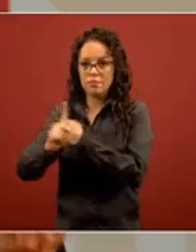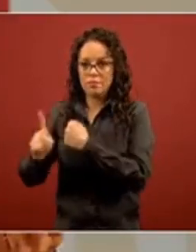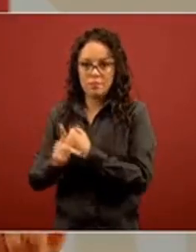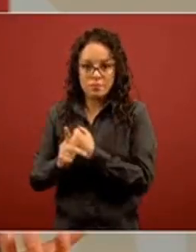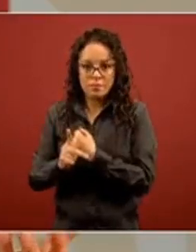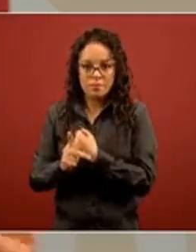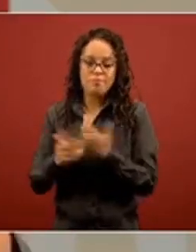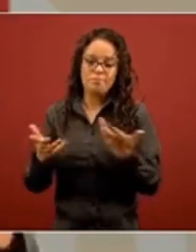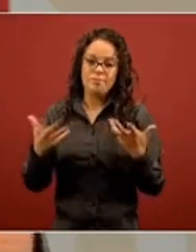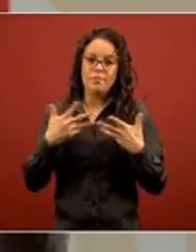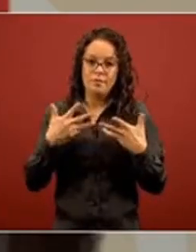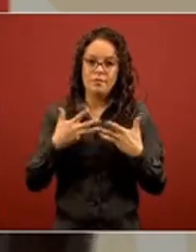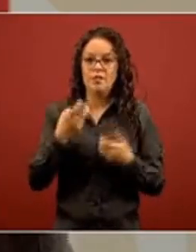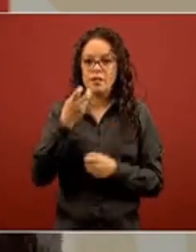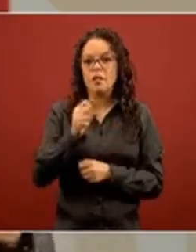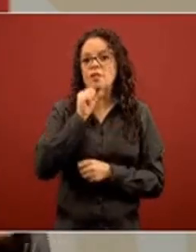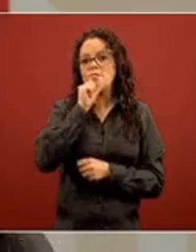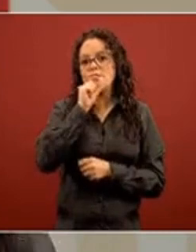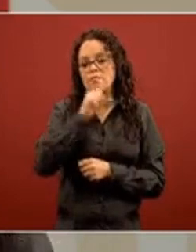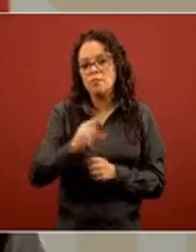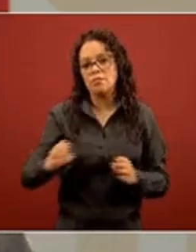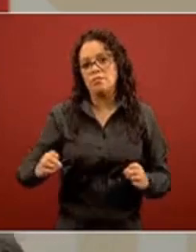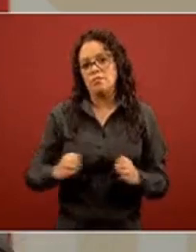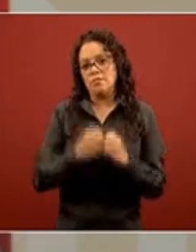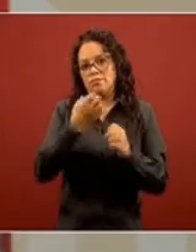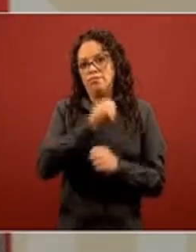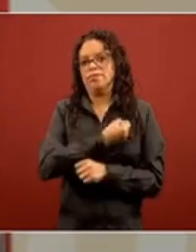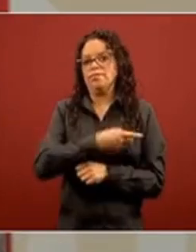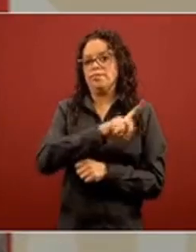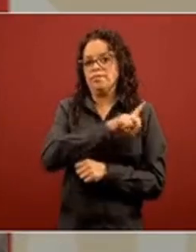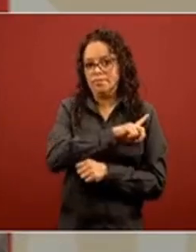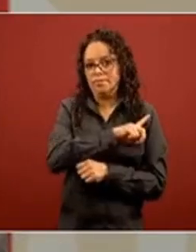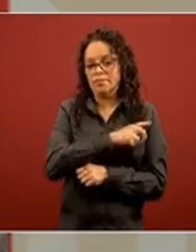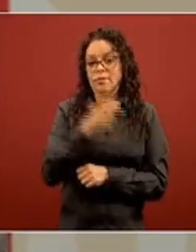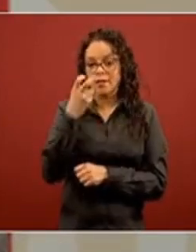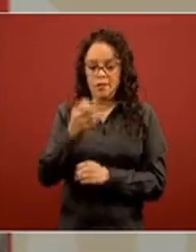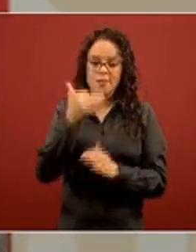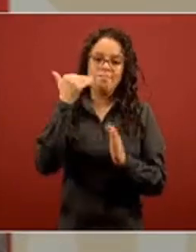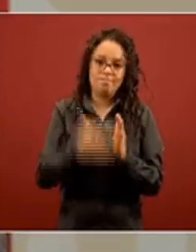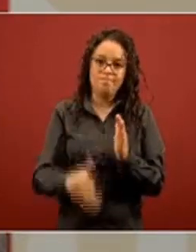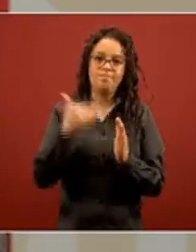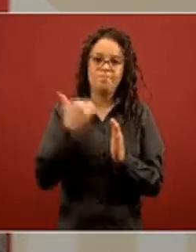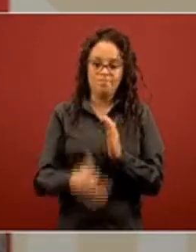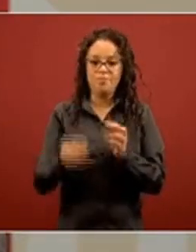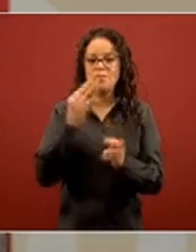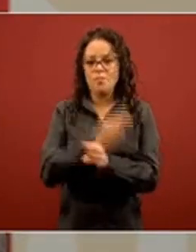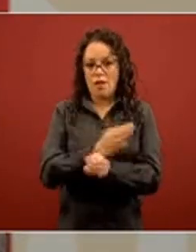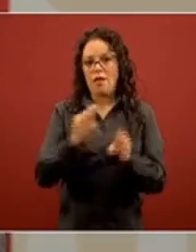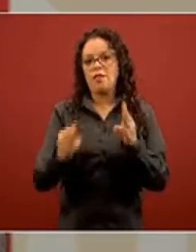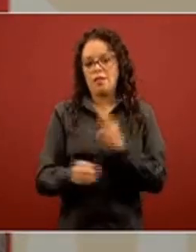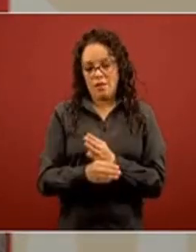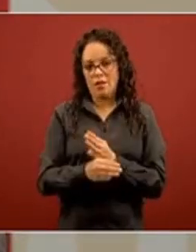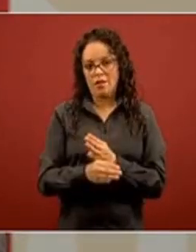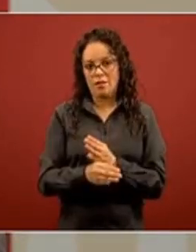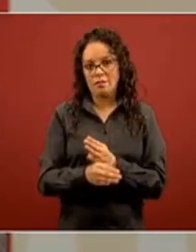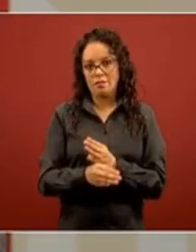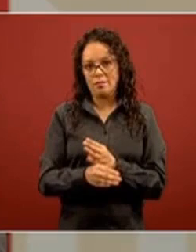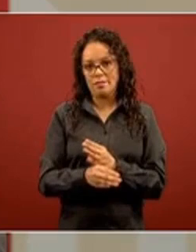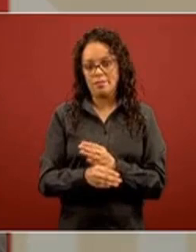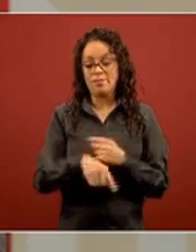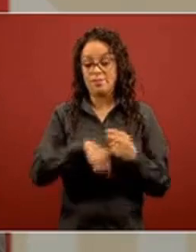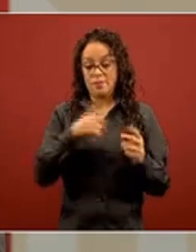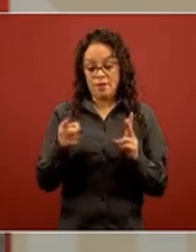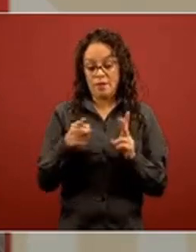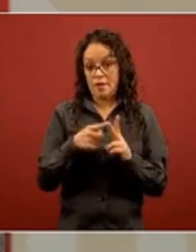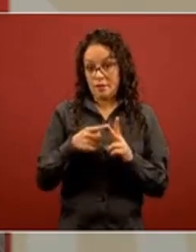han estado afectados y esto generó una sobredemanda de equipos. Lo segundo, por lo que hemos comentado repetidamente, de que